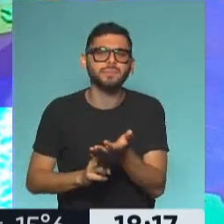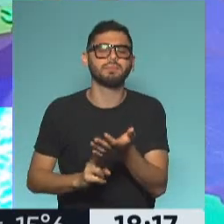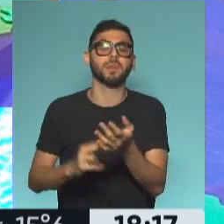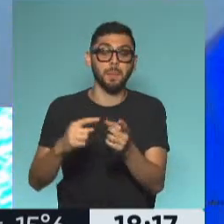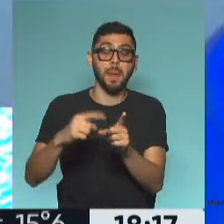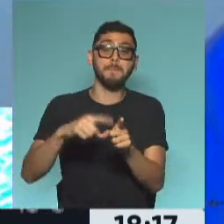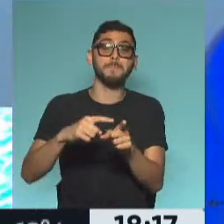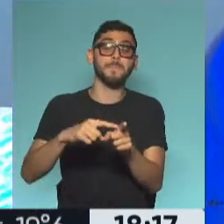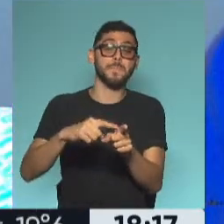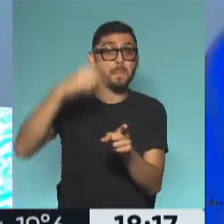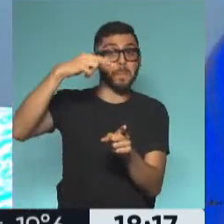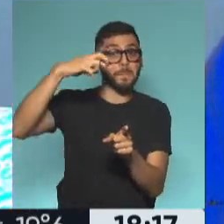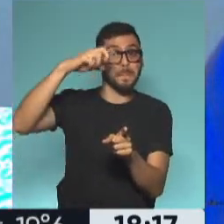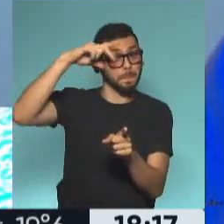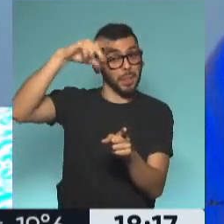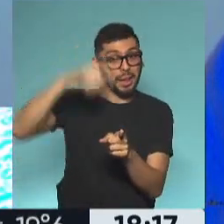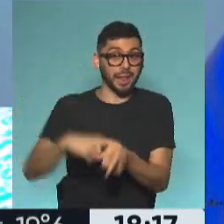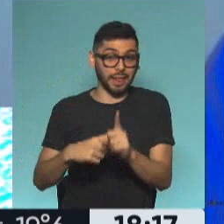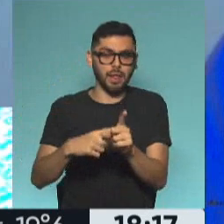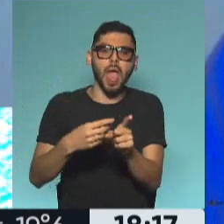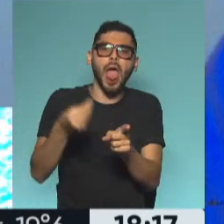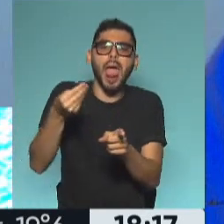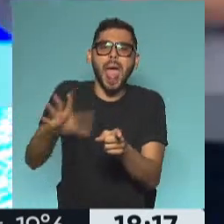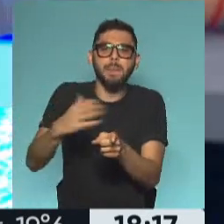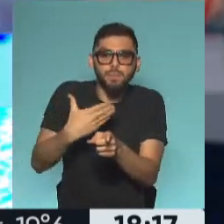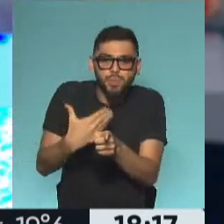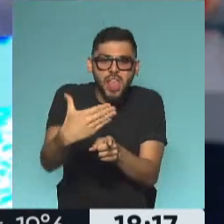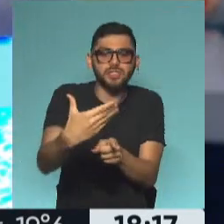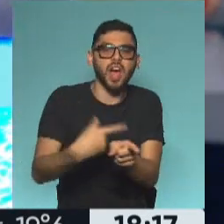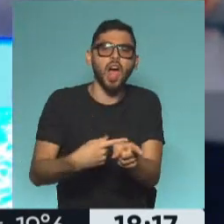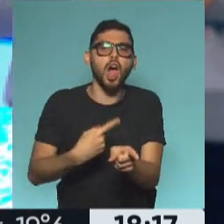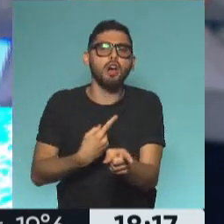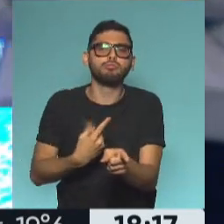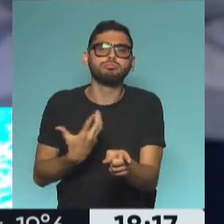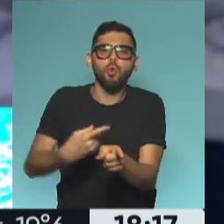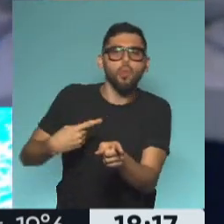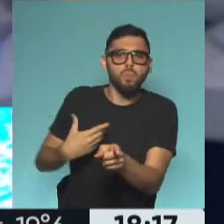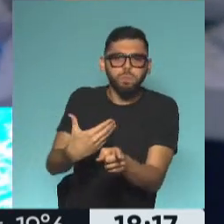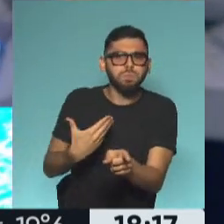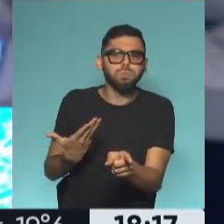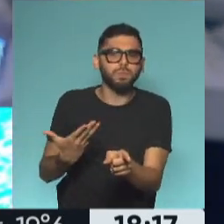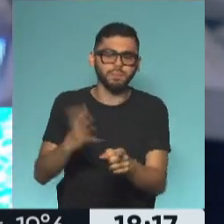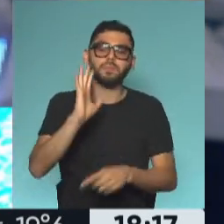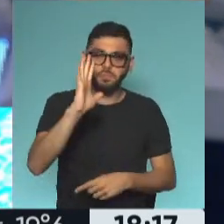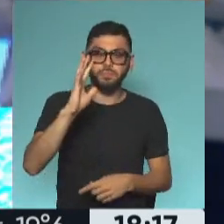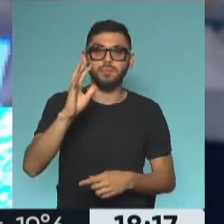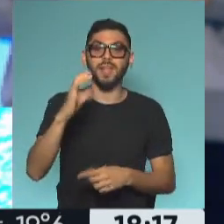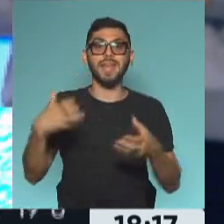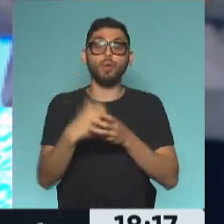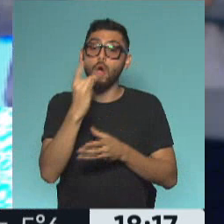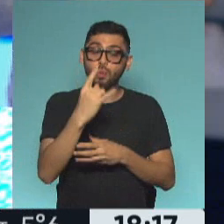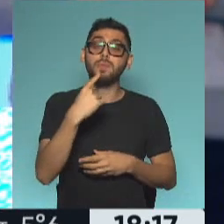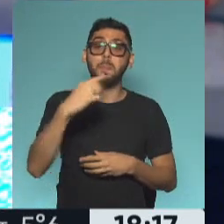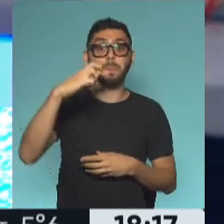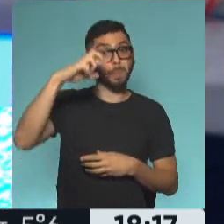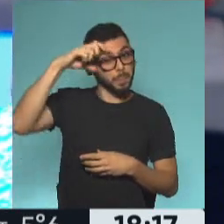¿Dónde comienza el pene? Bueno, la respuesta del equipo azul es que el pene